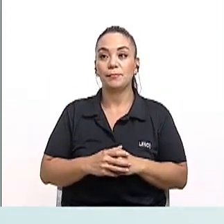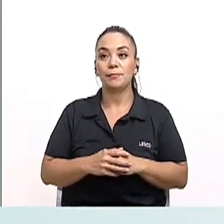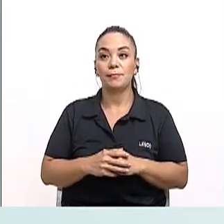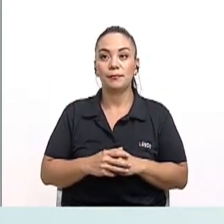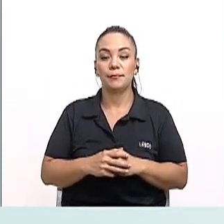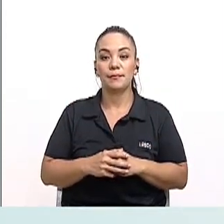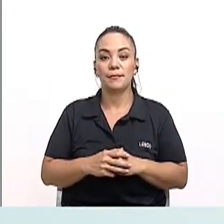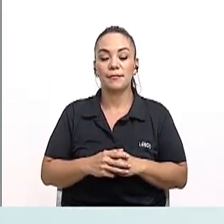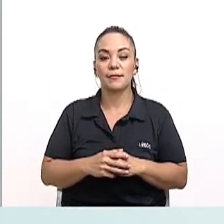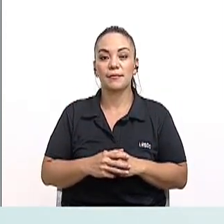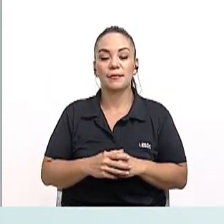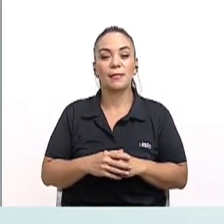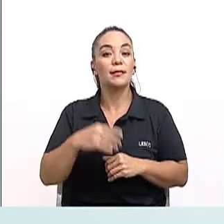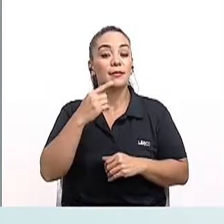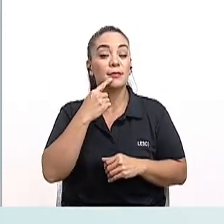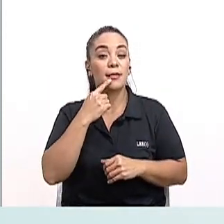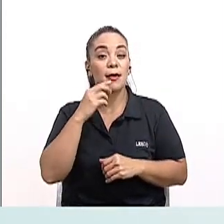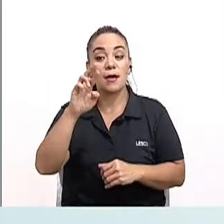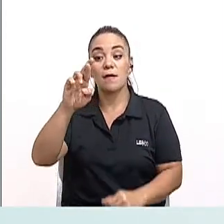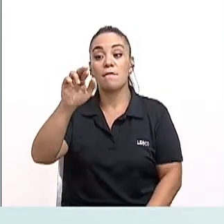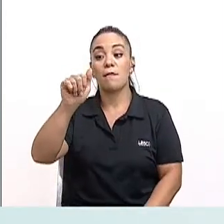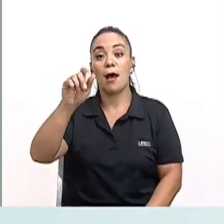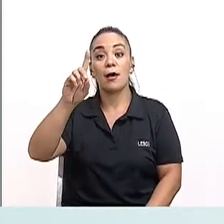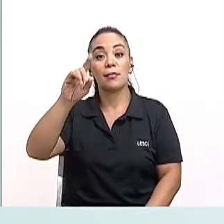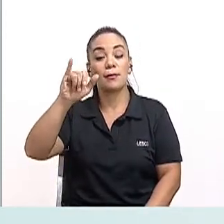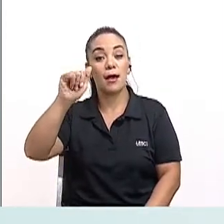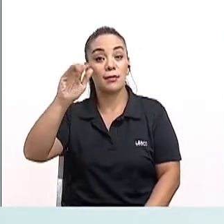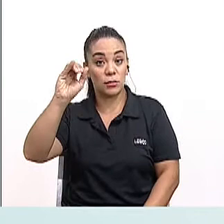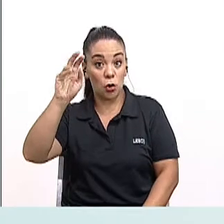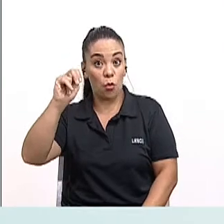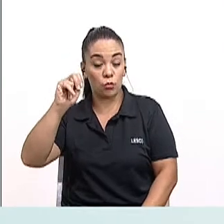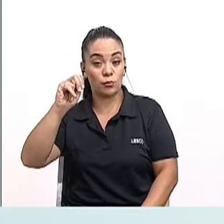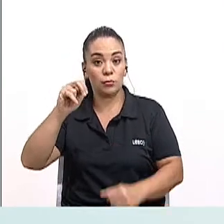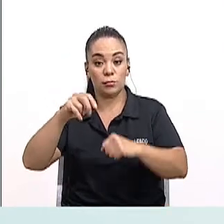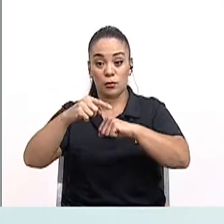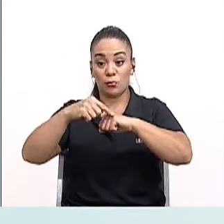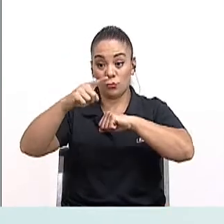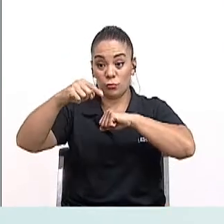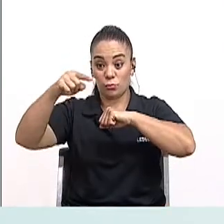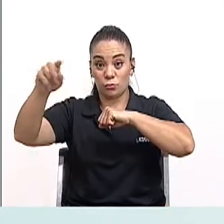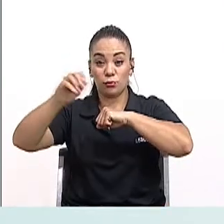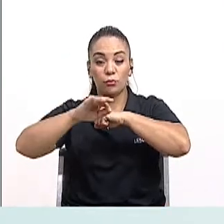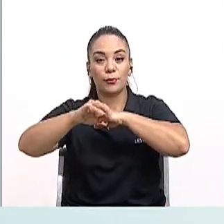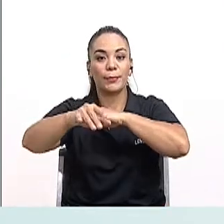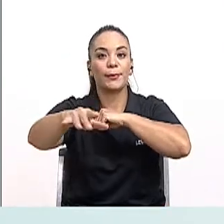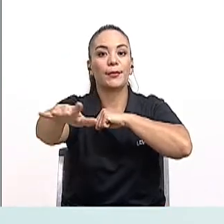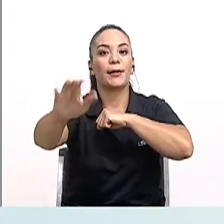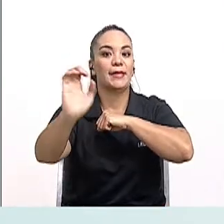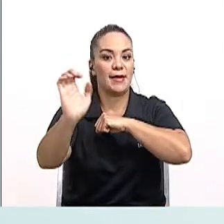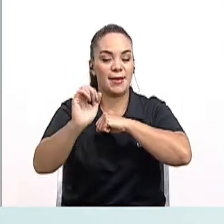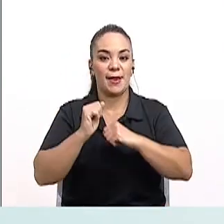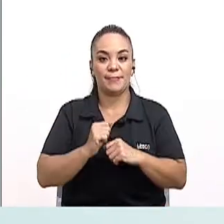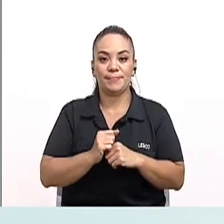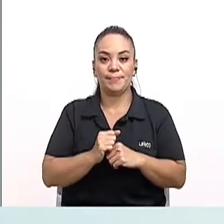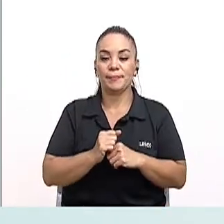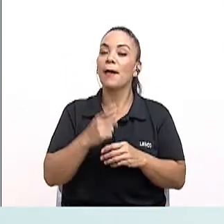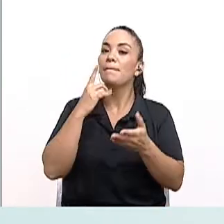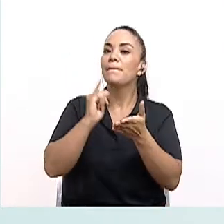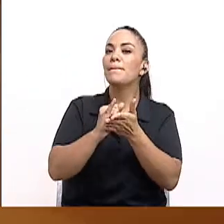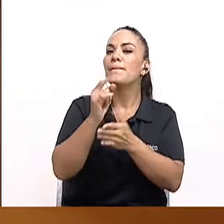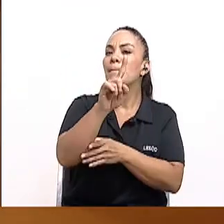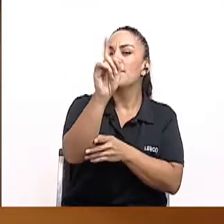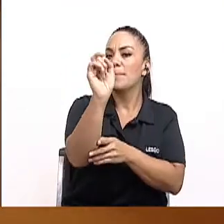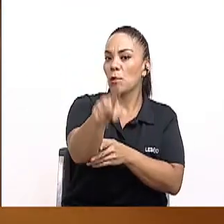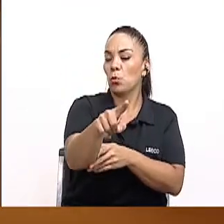entonces dice que la radiación influye en función de la energía que transportan. Por eso quiero